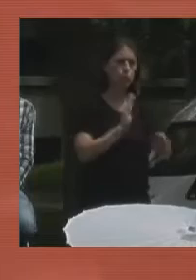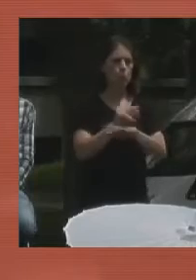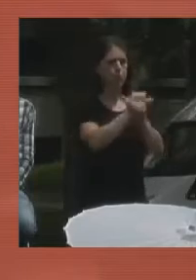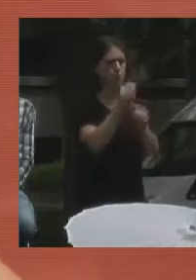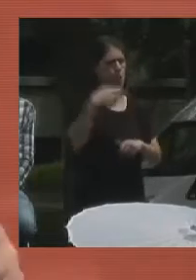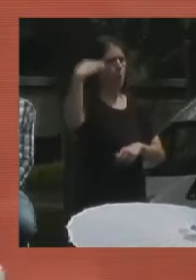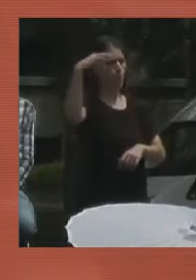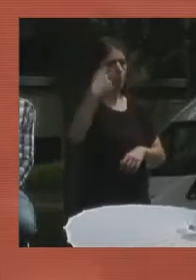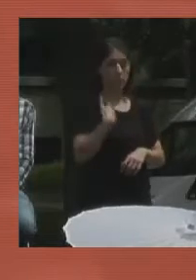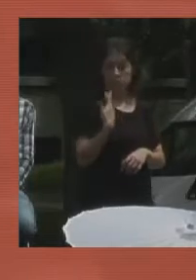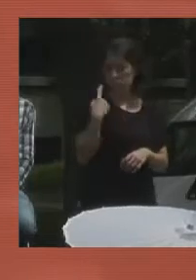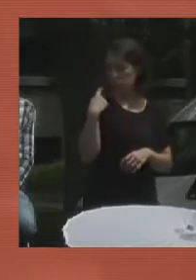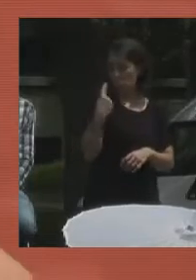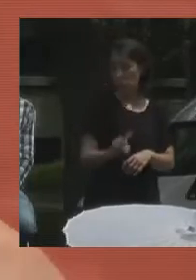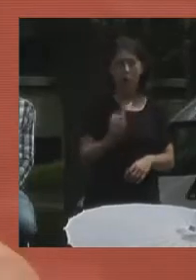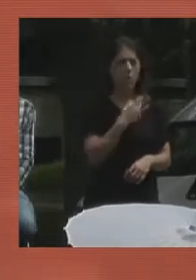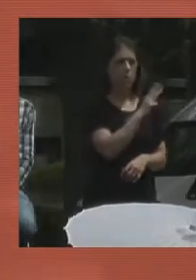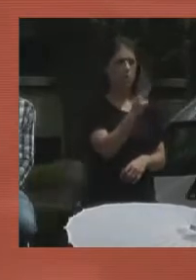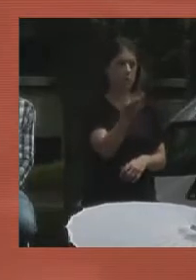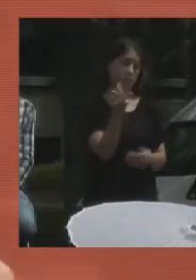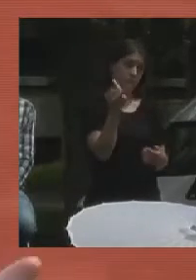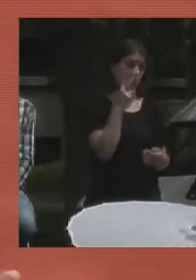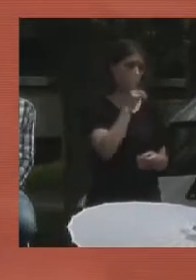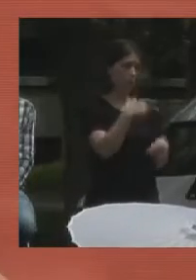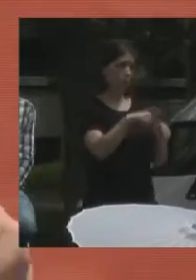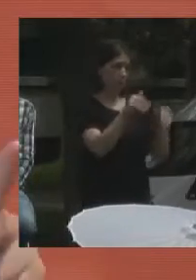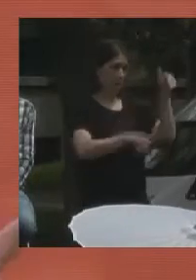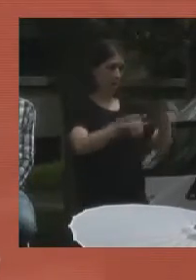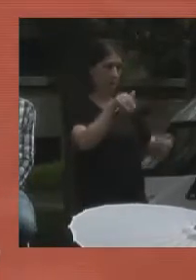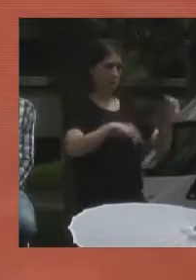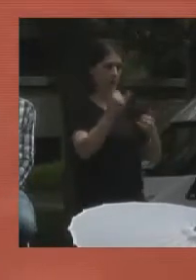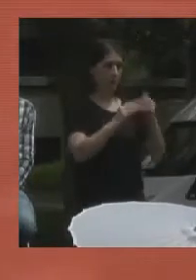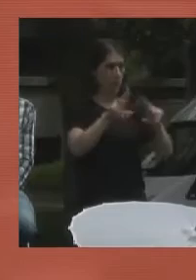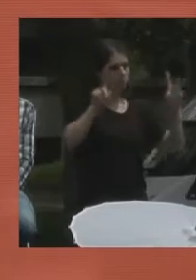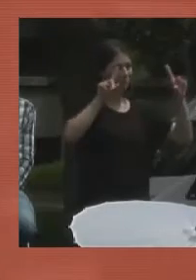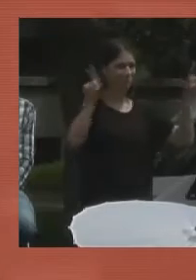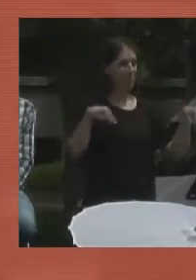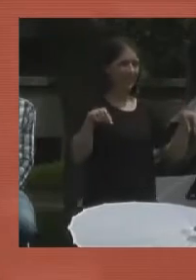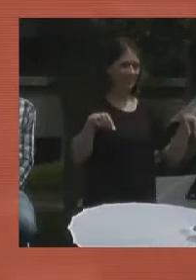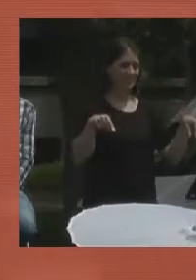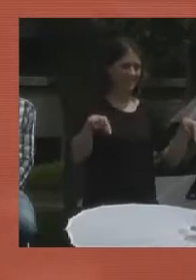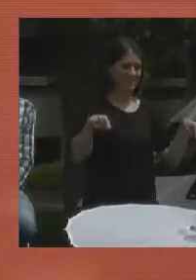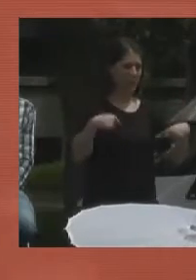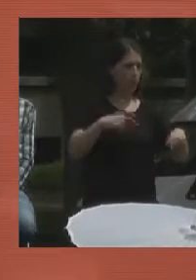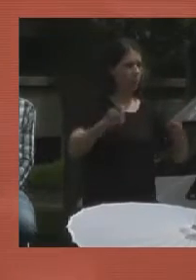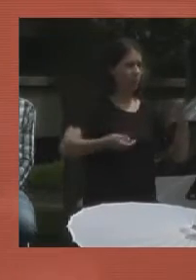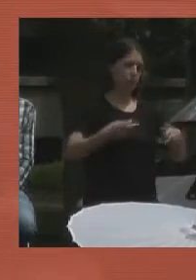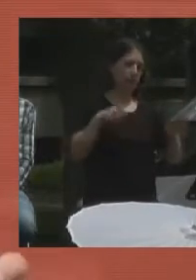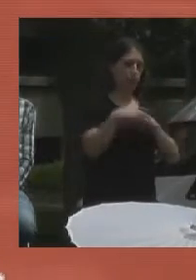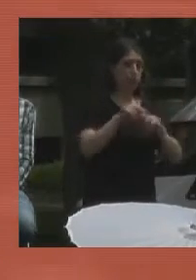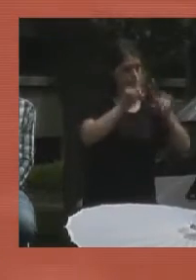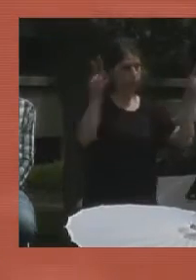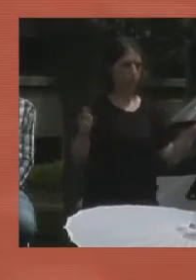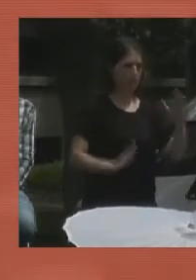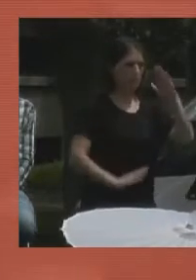último ano, precisamente porque o PP, como había eleccións, fixe un paréntesis, non? Un paréntesis electoral dos recortes.